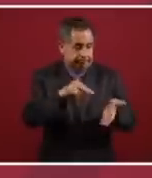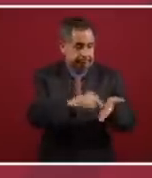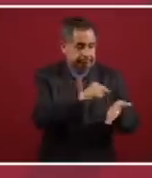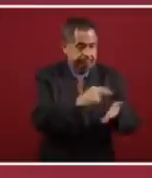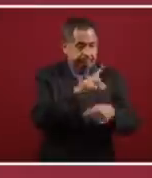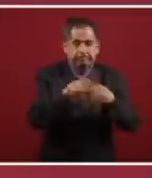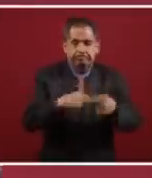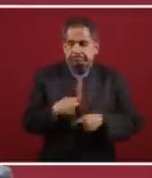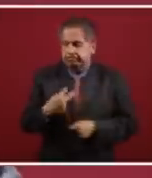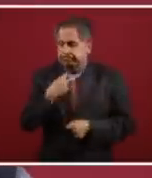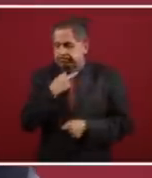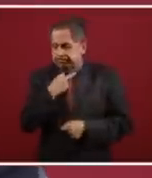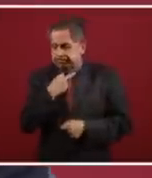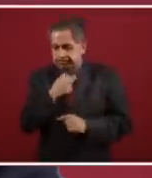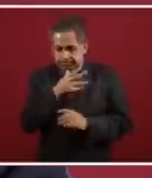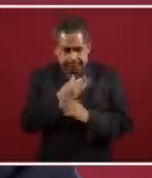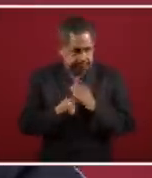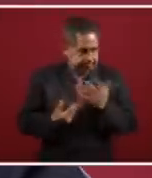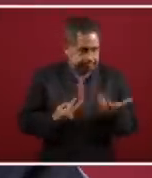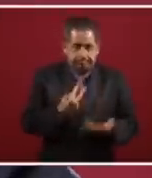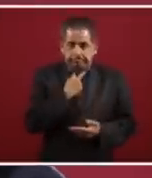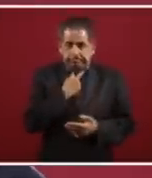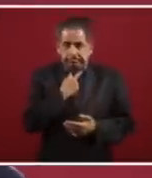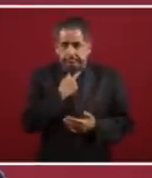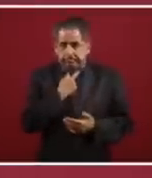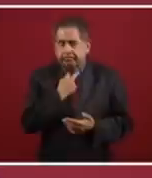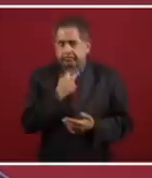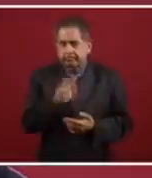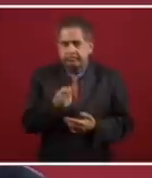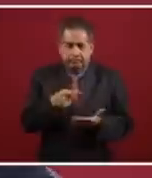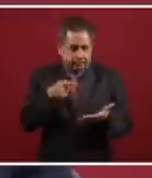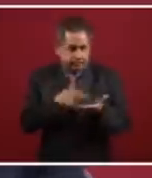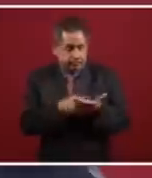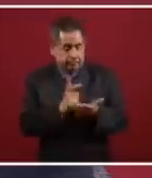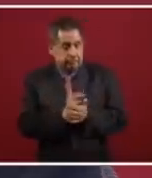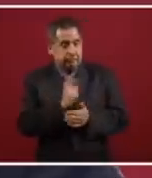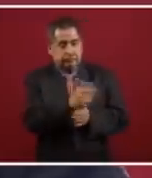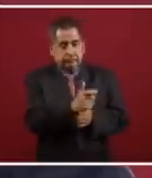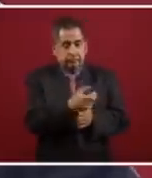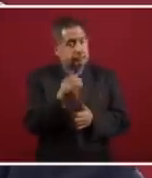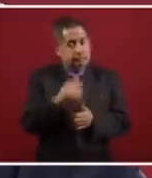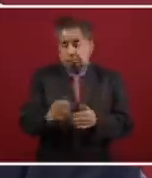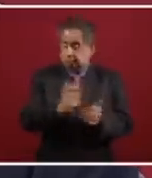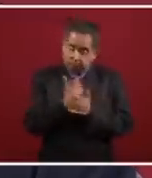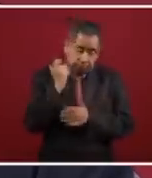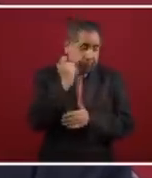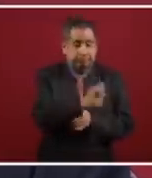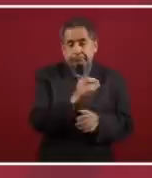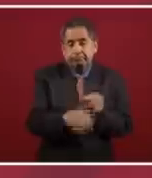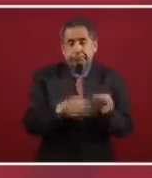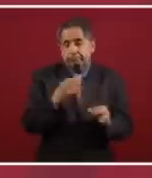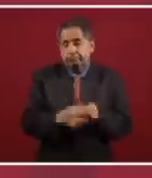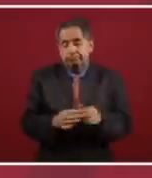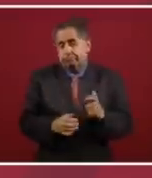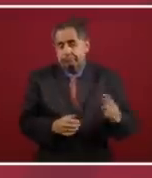es decir, en donde se paga porque se paga.